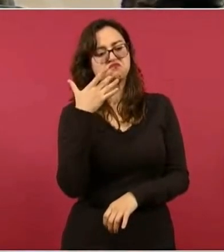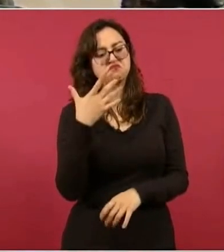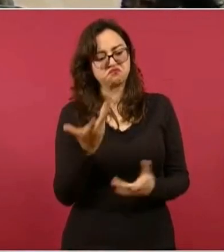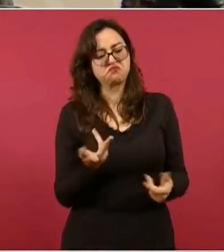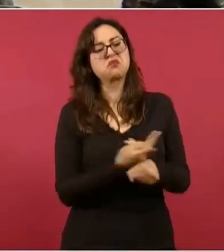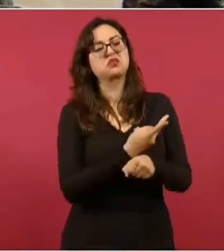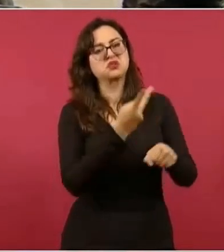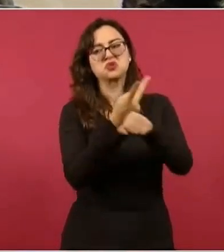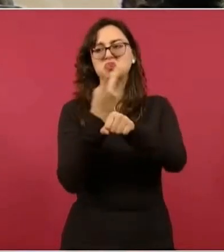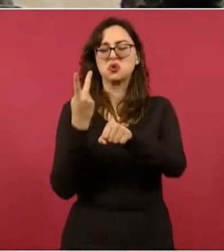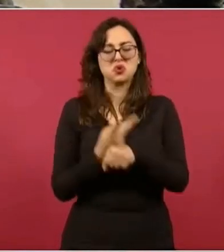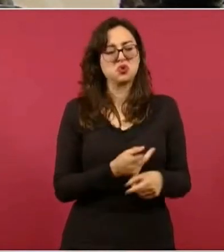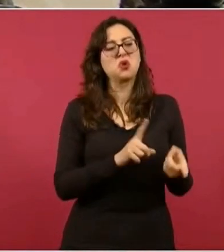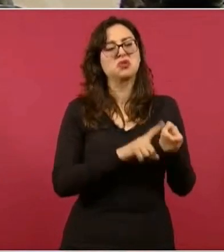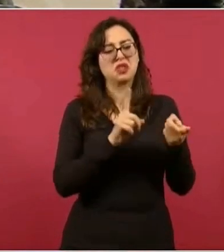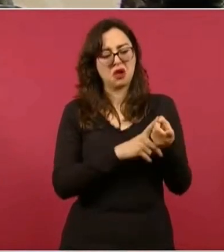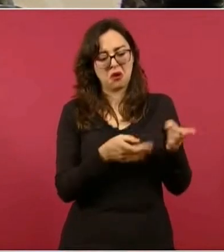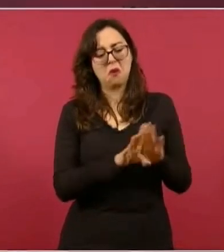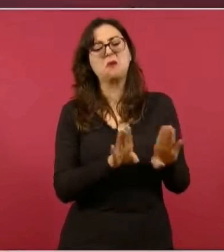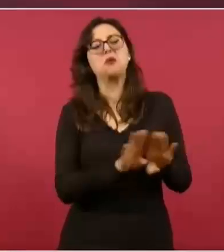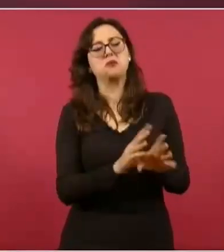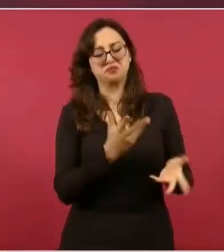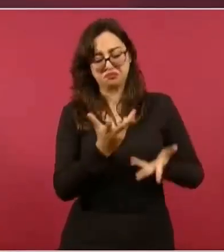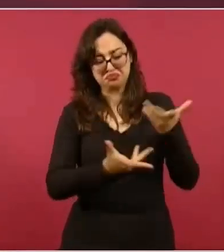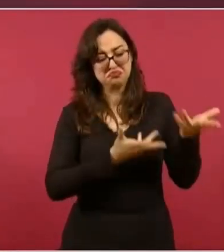la mayoría de los mexicanos